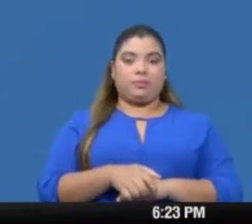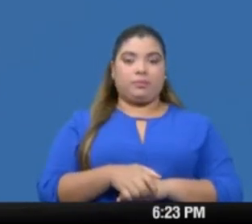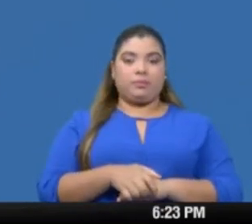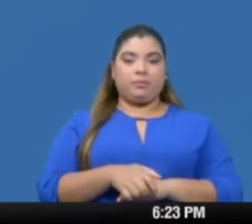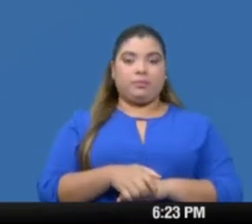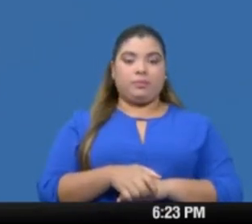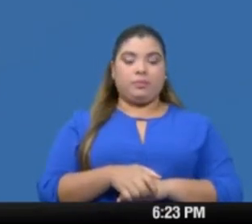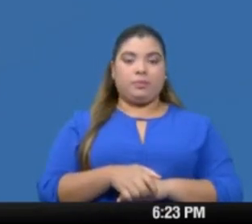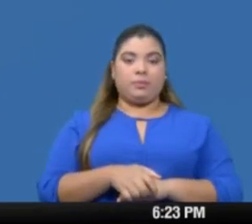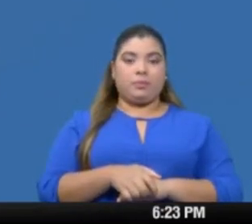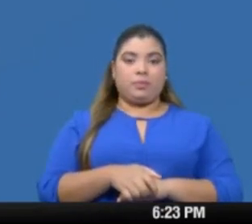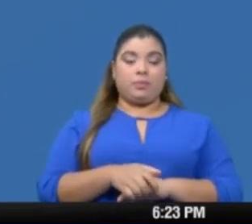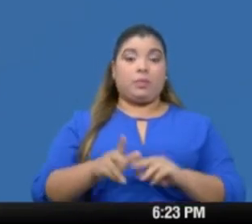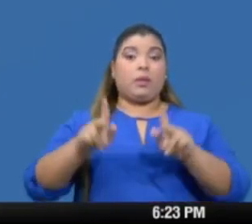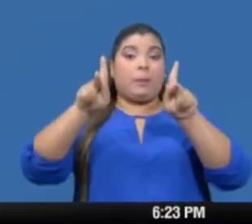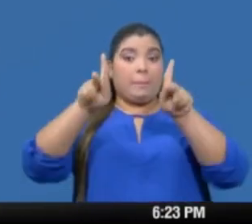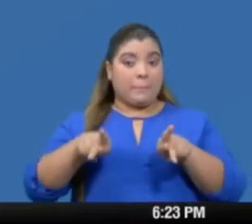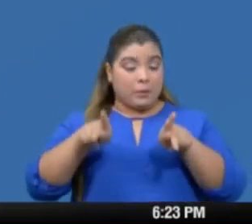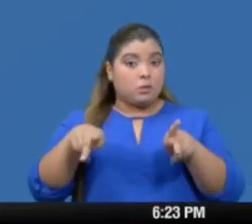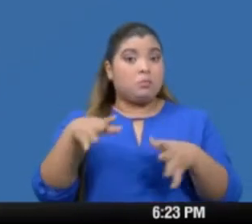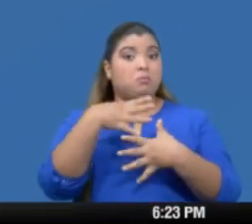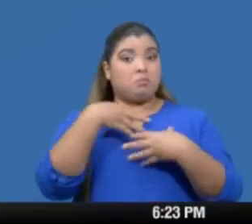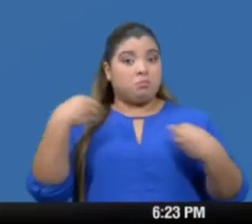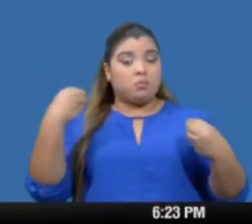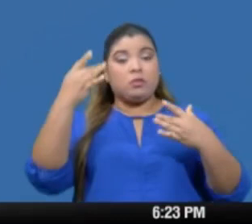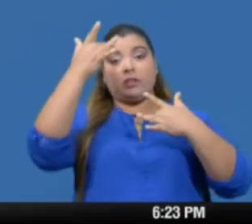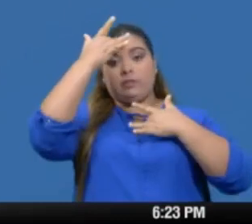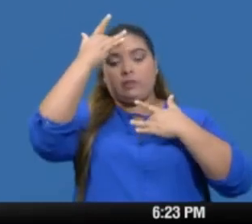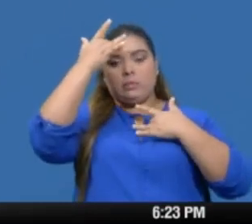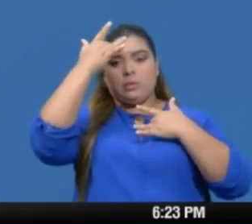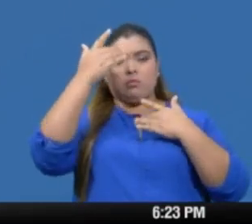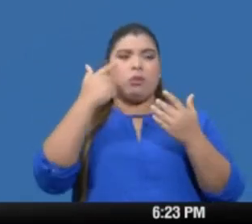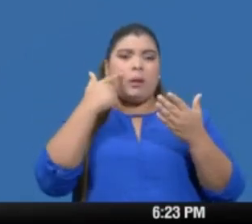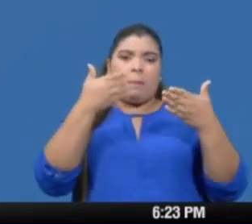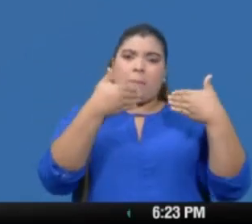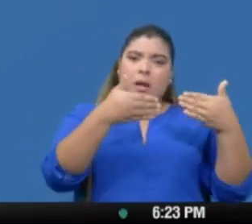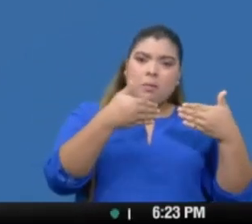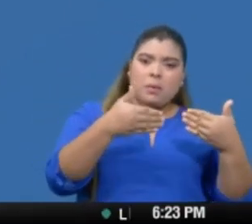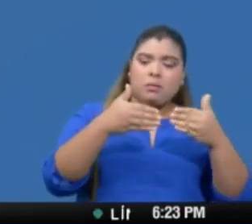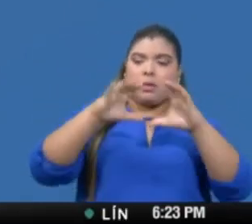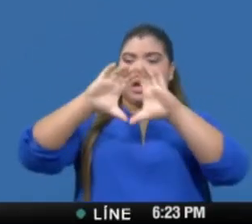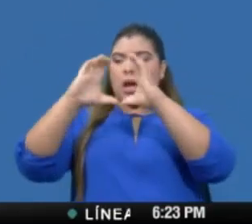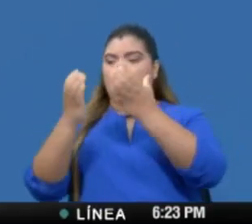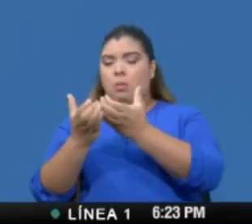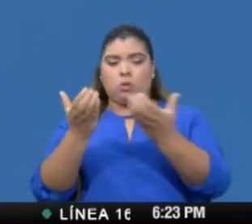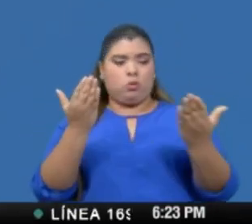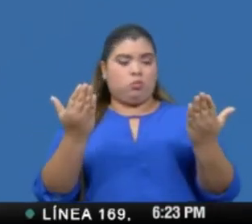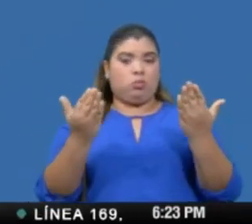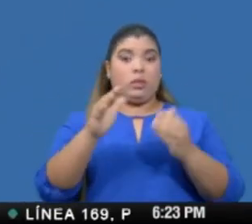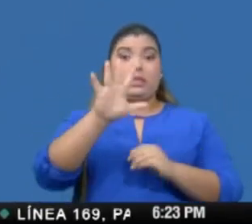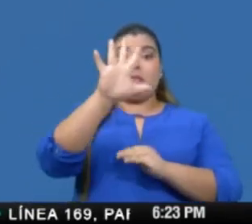Respecto a los casos activos y recuperados, la comparación a nivel global está: tenemos